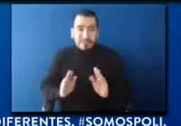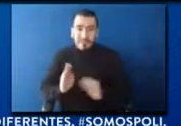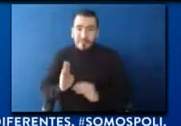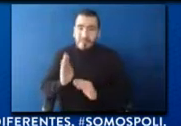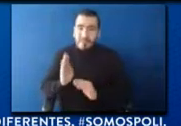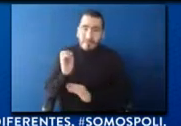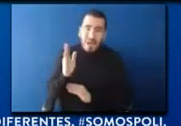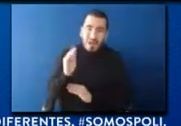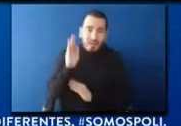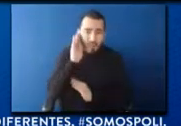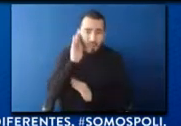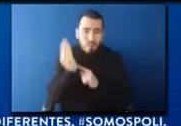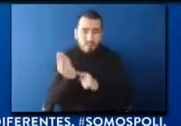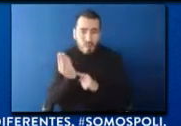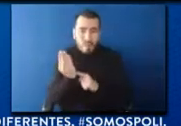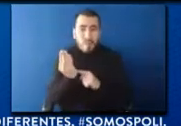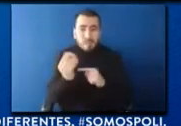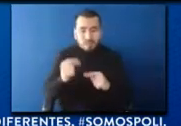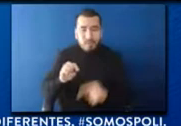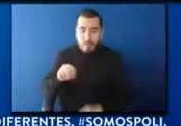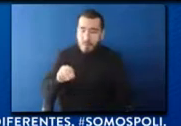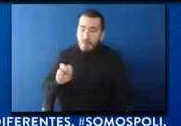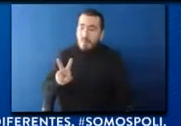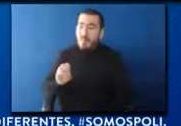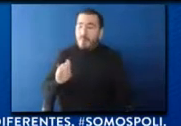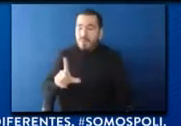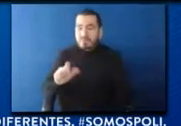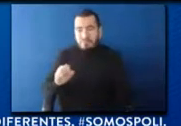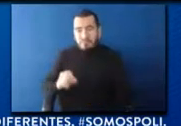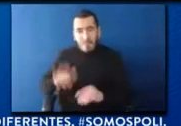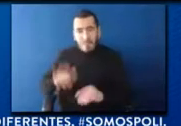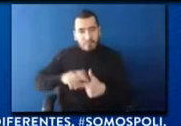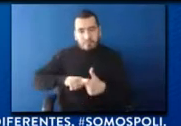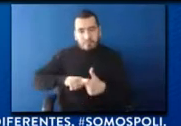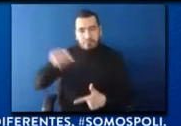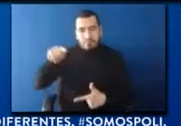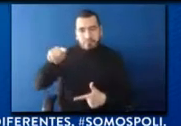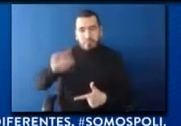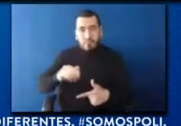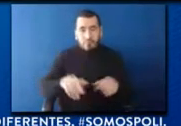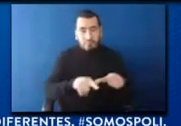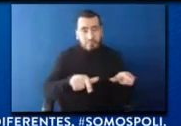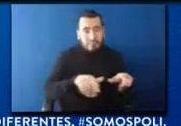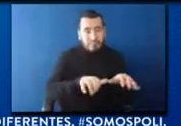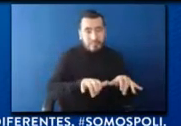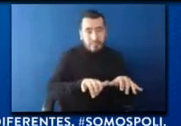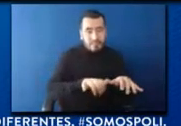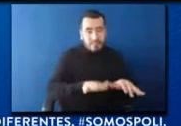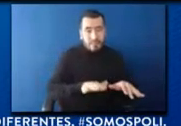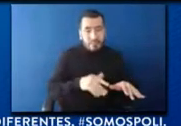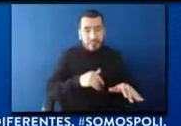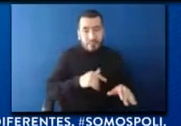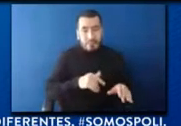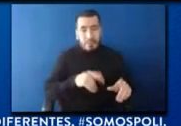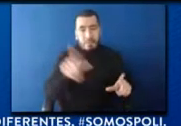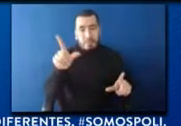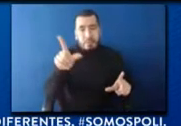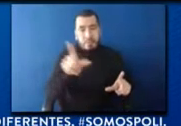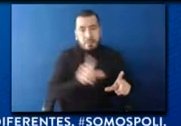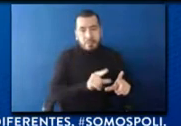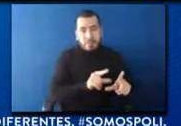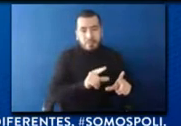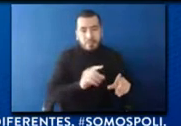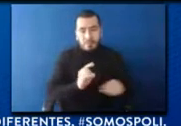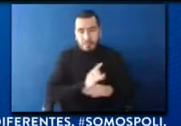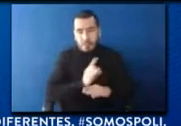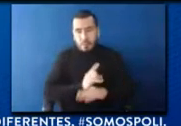teléfono, es el que mayores tasas de crecimiento tiene, mientras que las sucursales, apenas como es natural, cada vez más en desuso. No solo para decirles